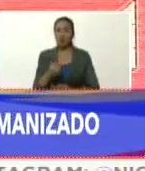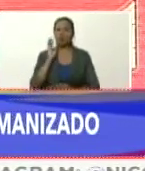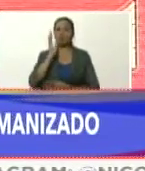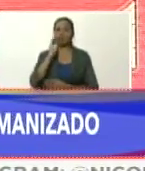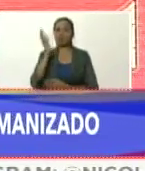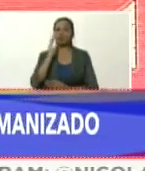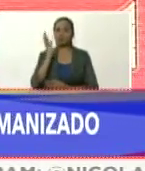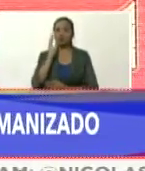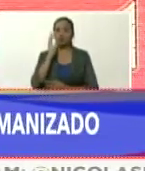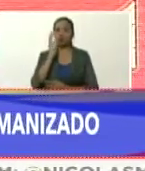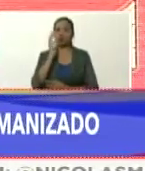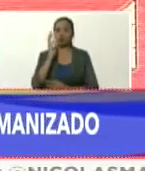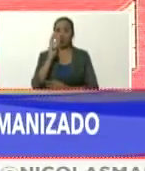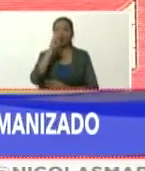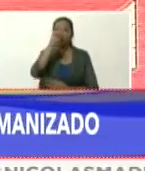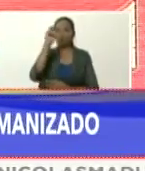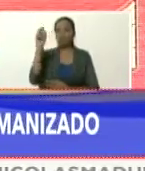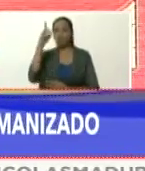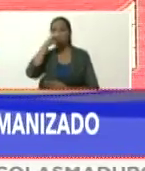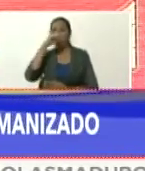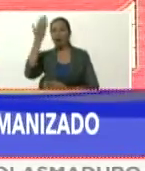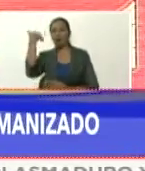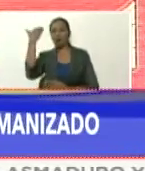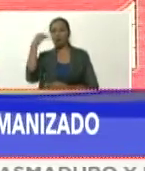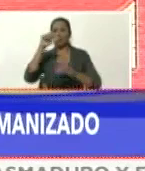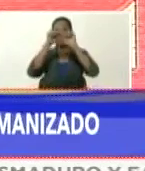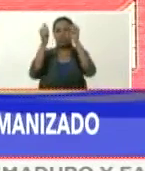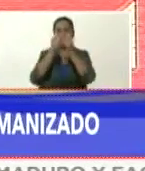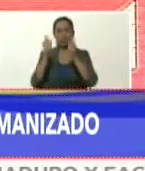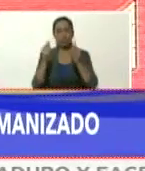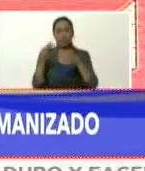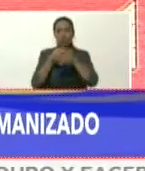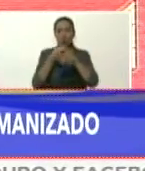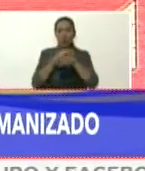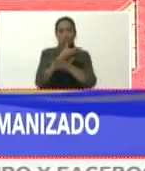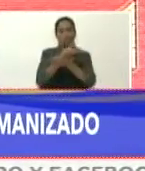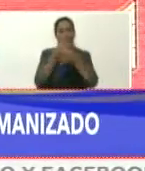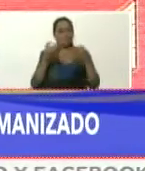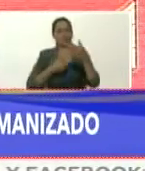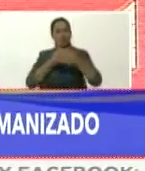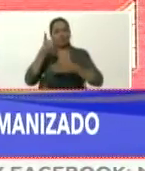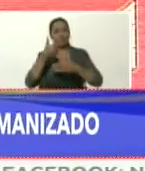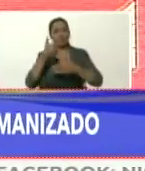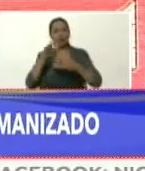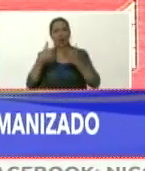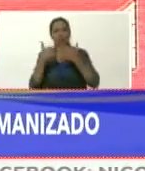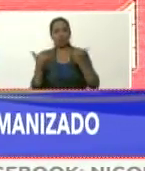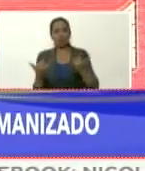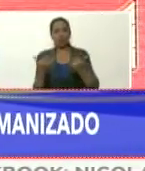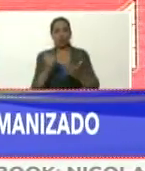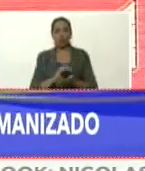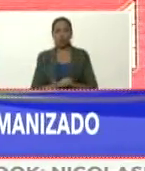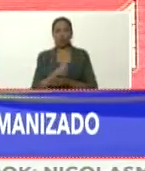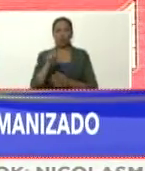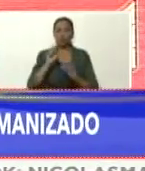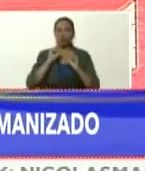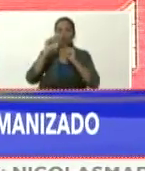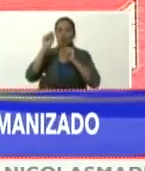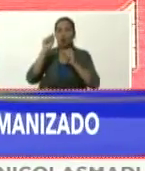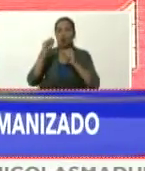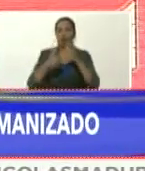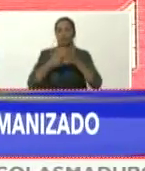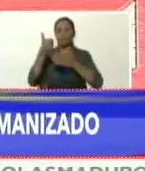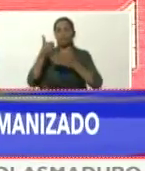de Angostura. Lograr el sistema de gobierno más perfecto es aquel que logra la